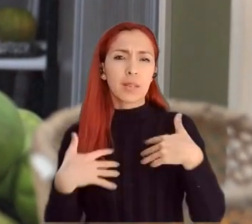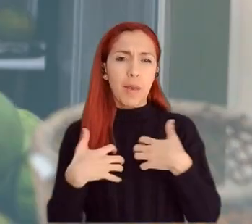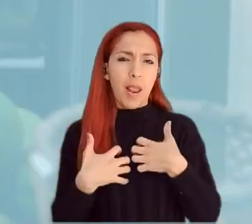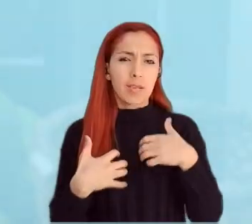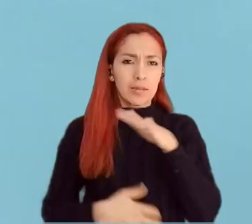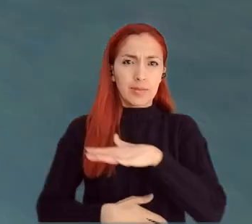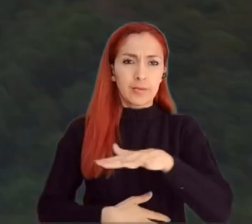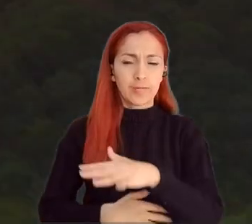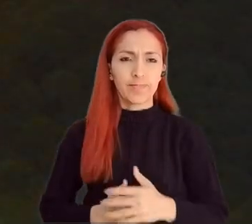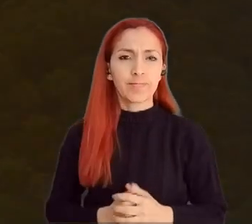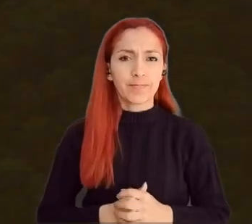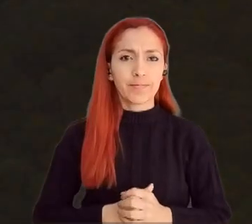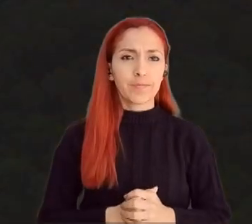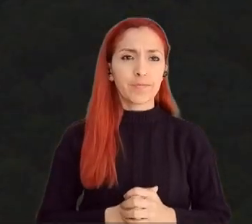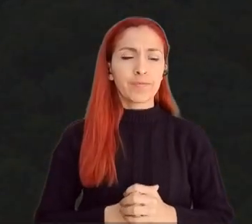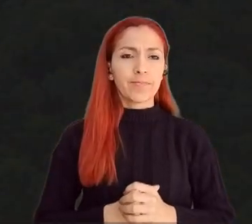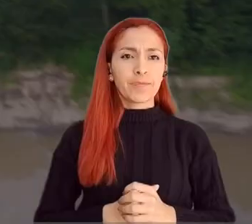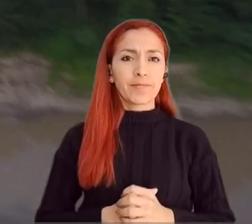de la región.